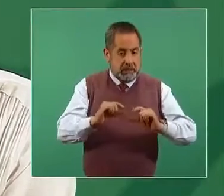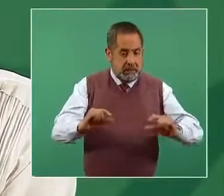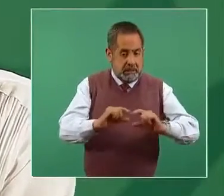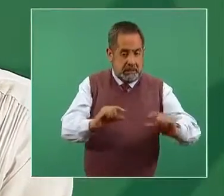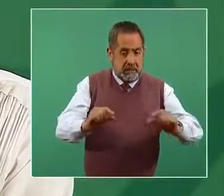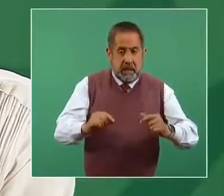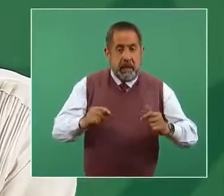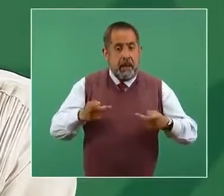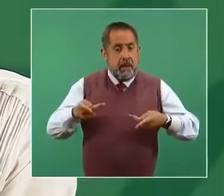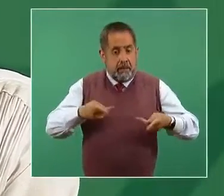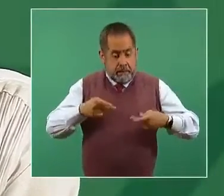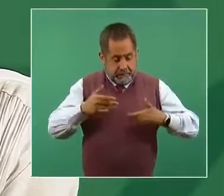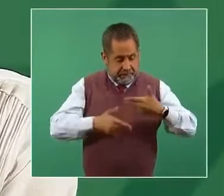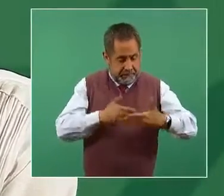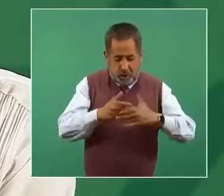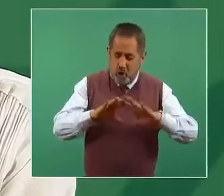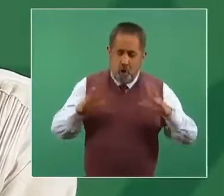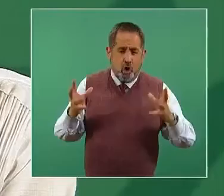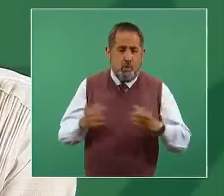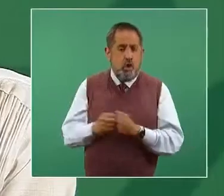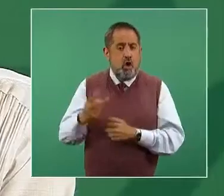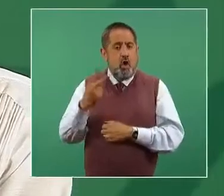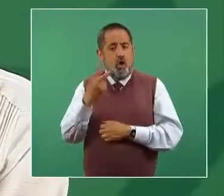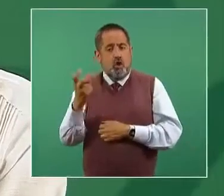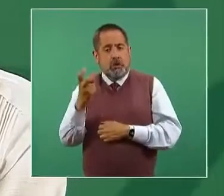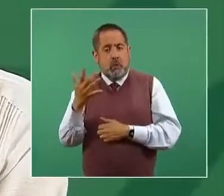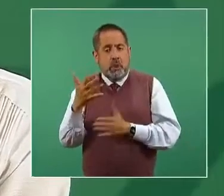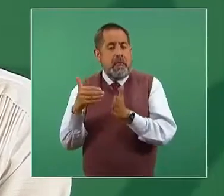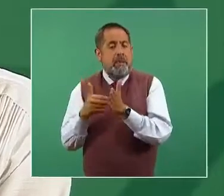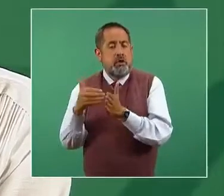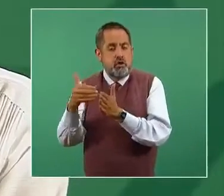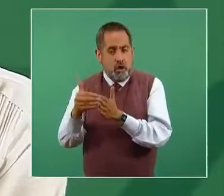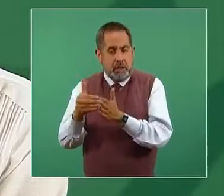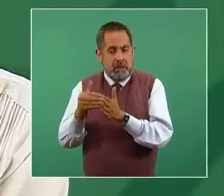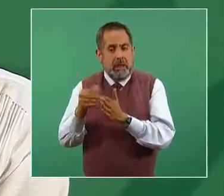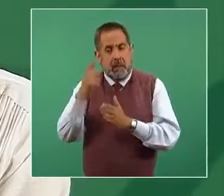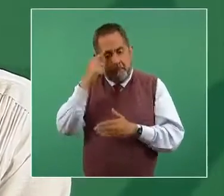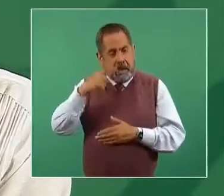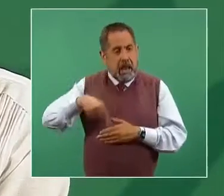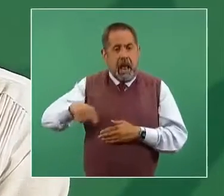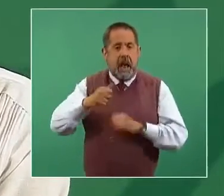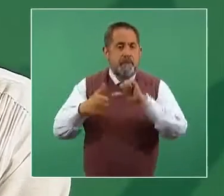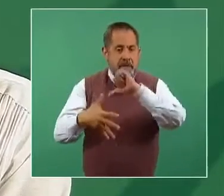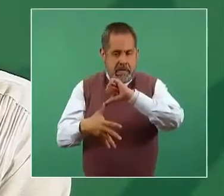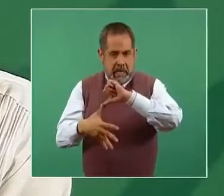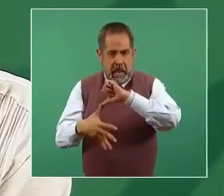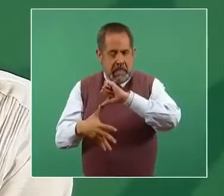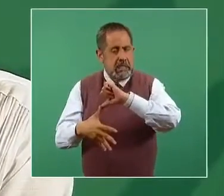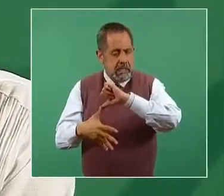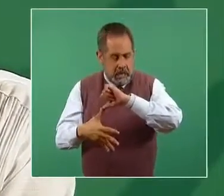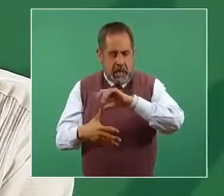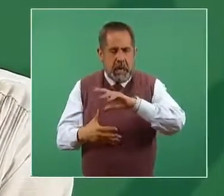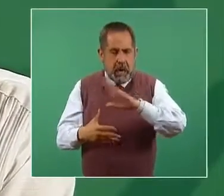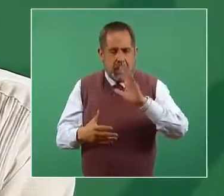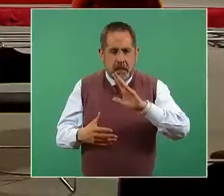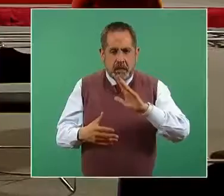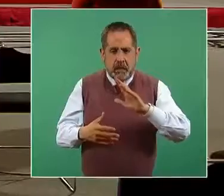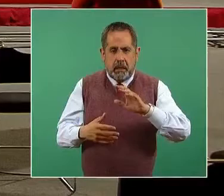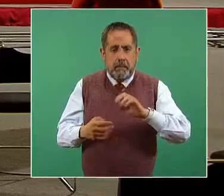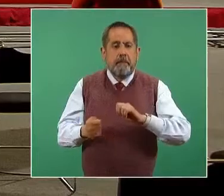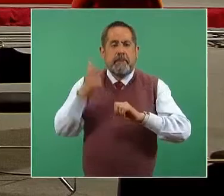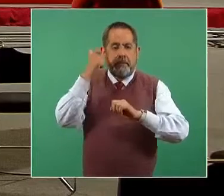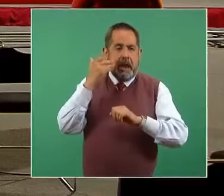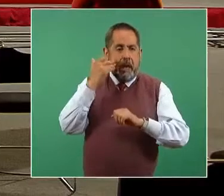plan de producción, números gruesos, es 250 millones de dosis para América Latina, cuando menos en el